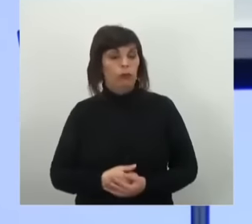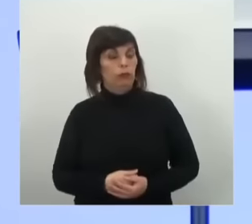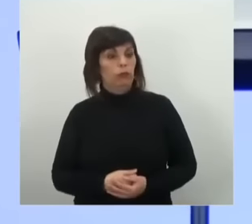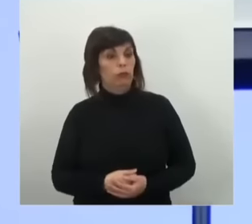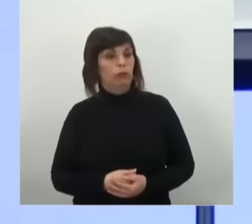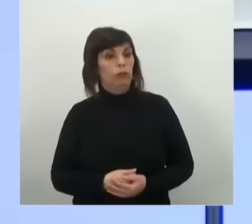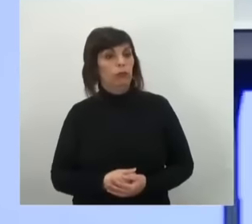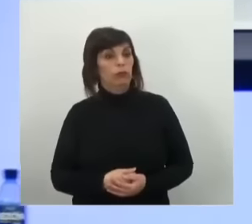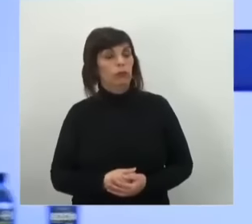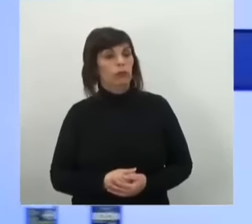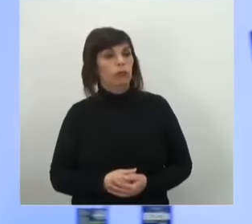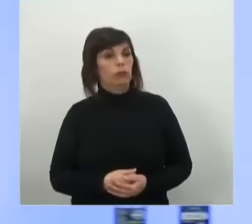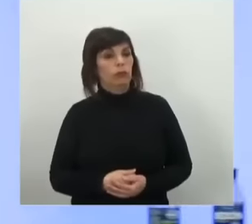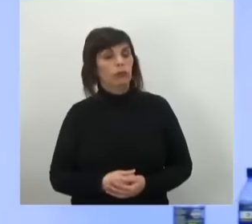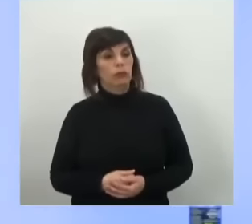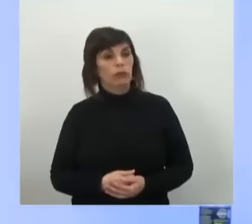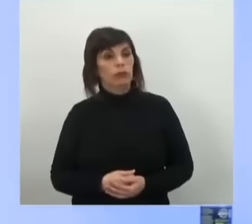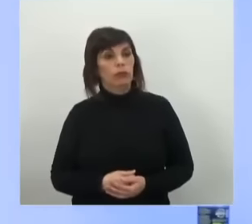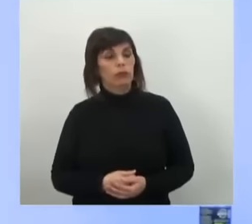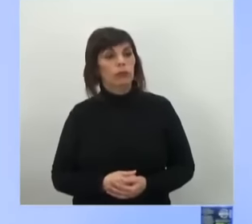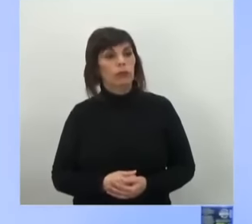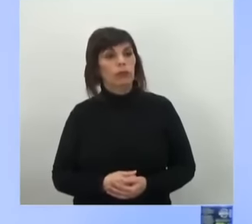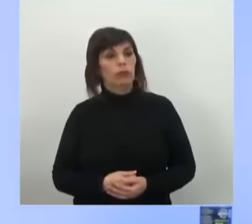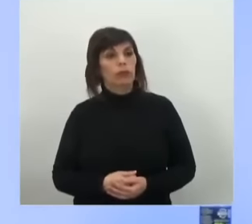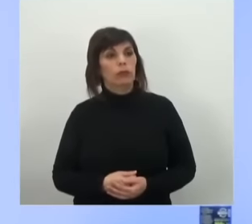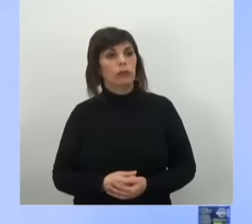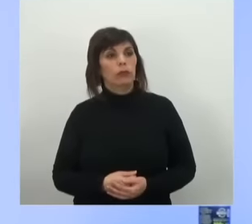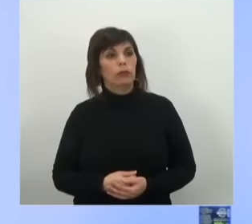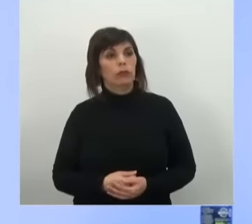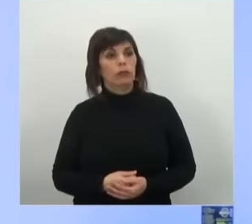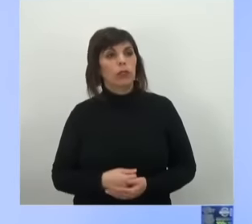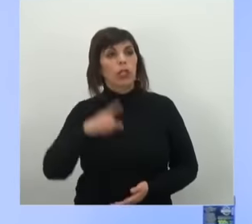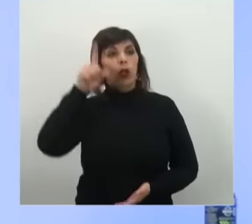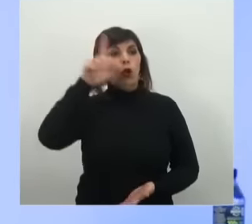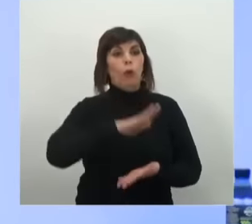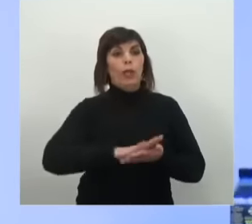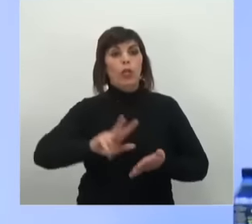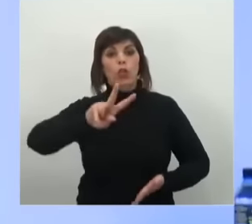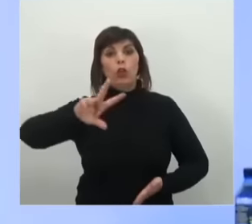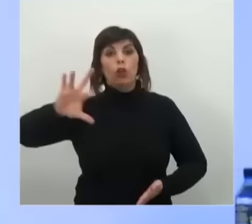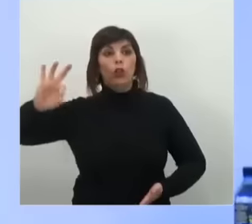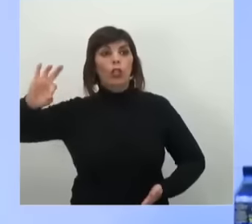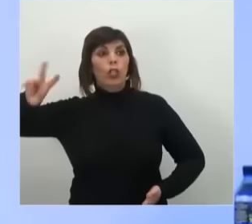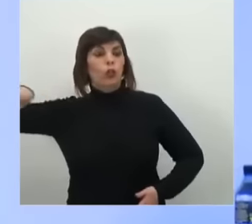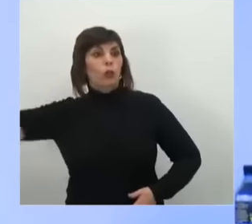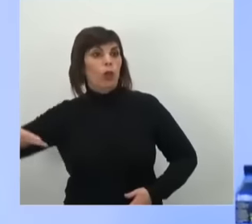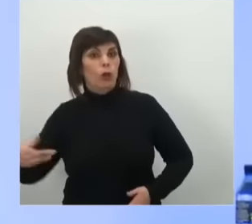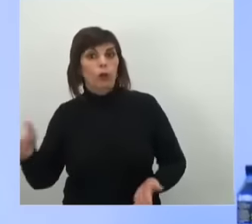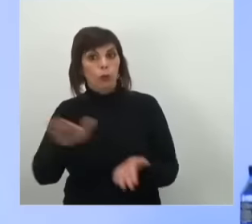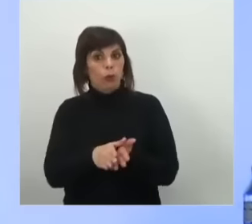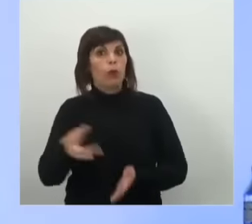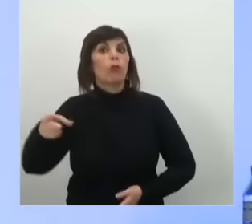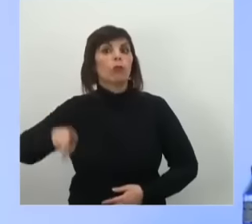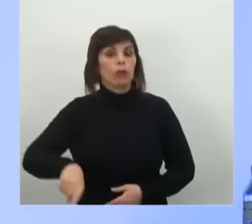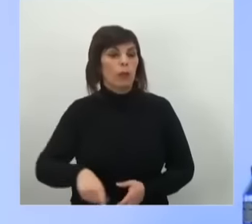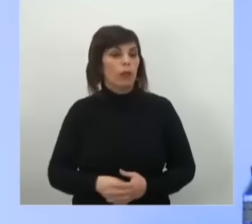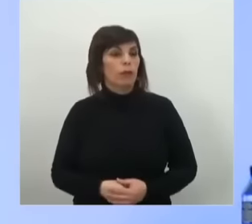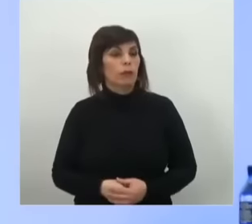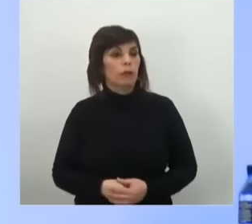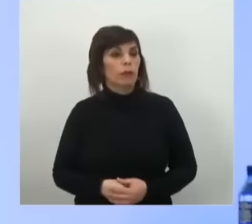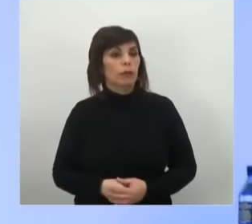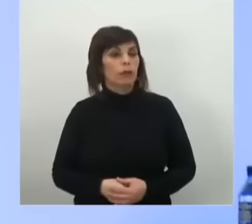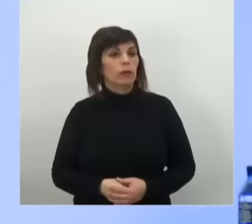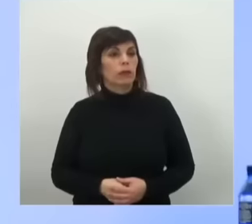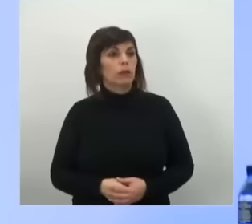O sea que se murió el deudor y yo dije se murió el millón doscientos mil De dónde